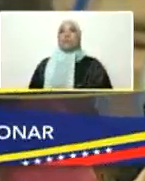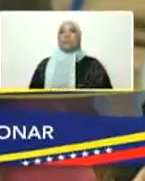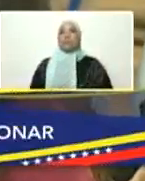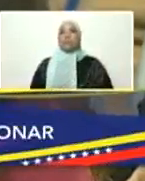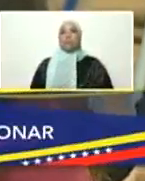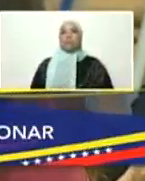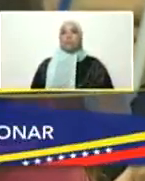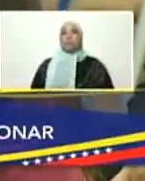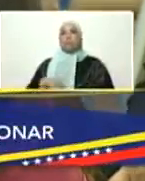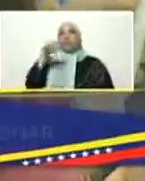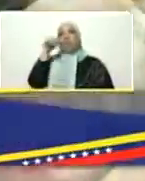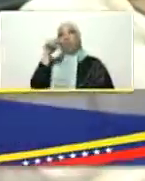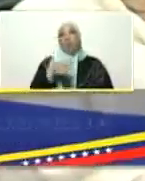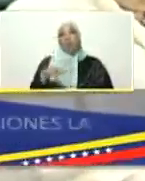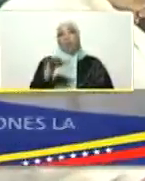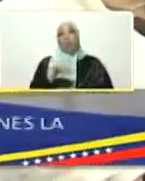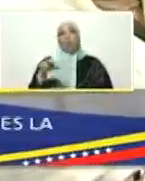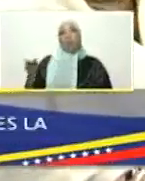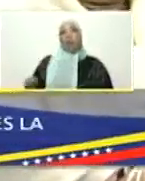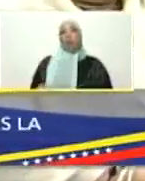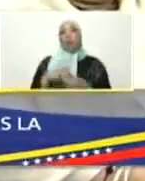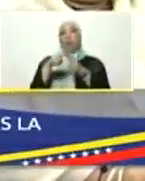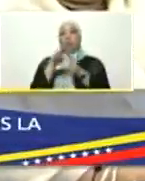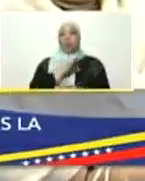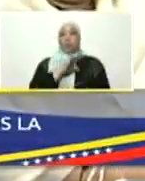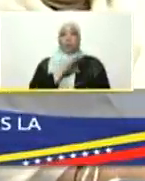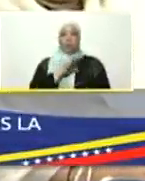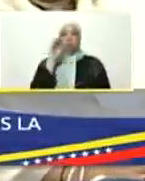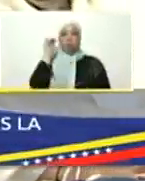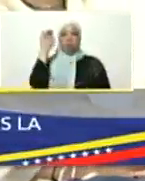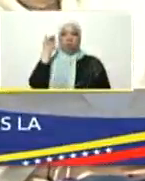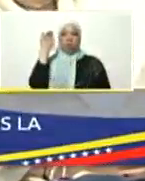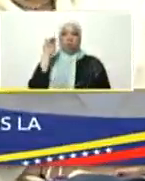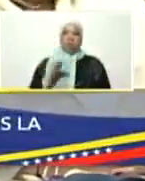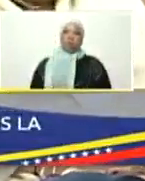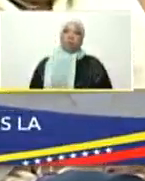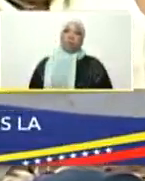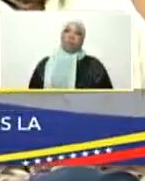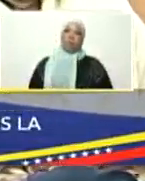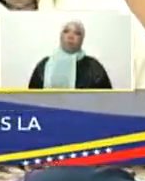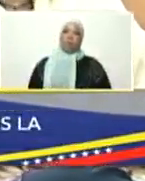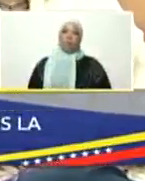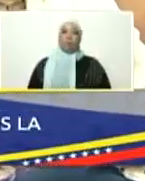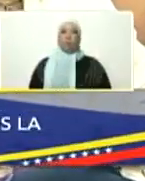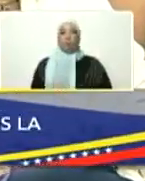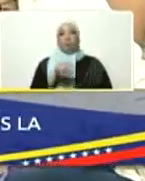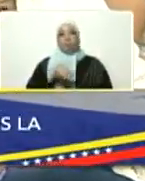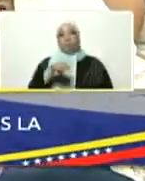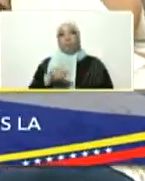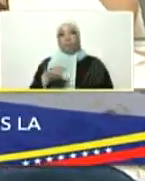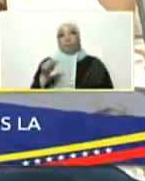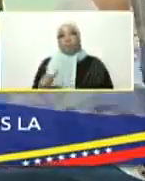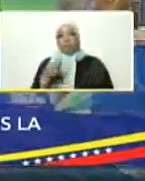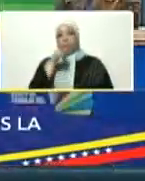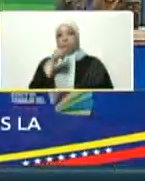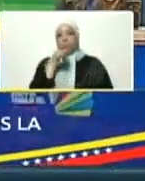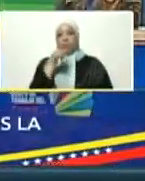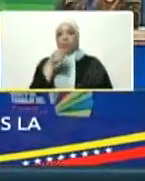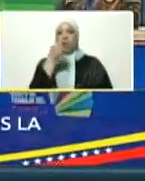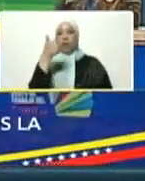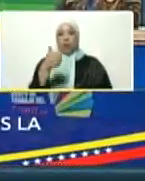Los pueblos consiguen su propio camino. Y tenemos que construir la agenda y el camino.